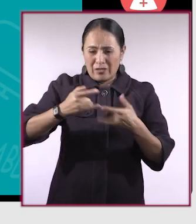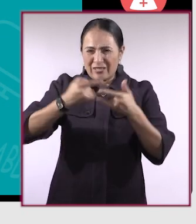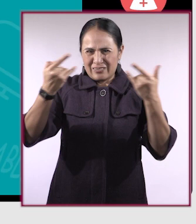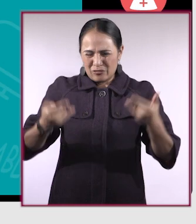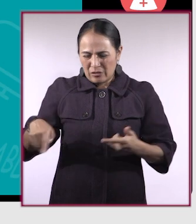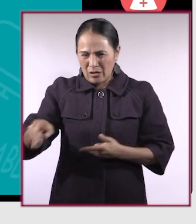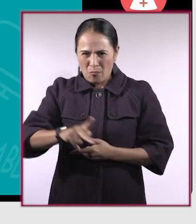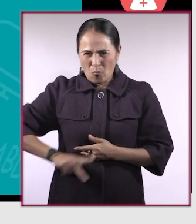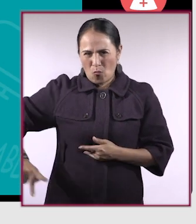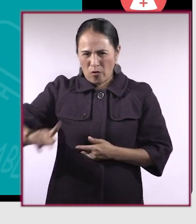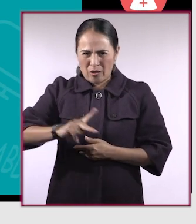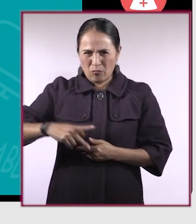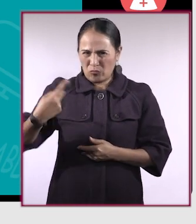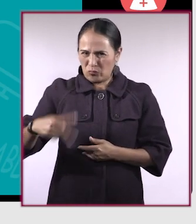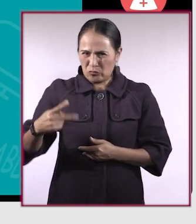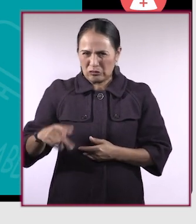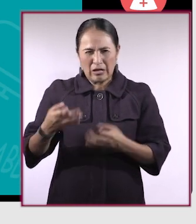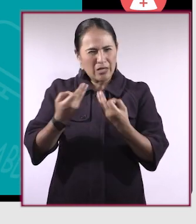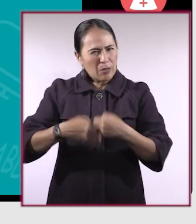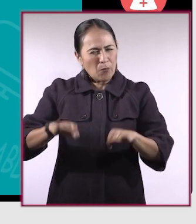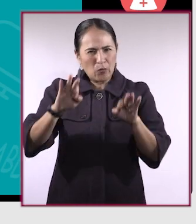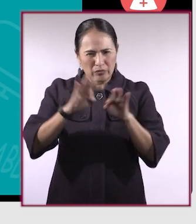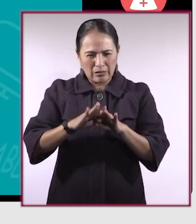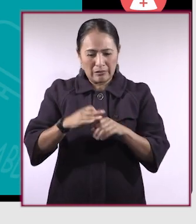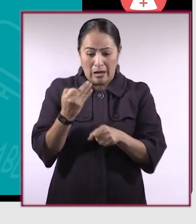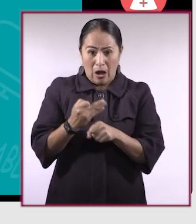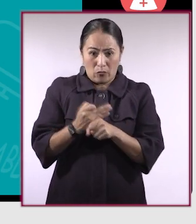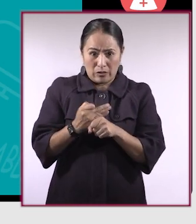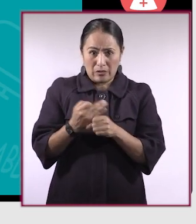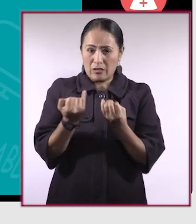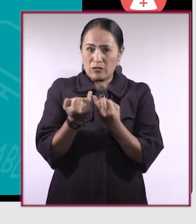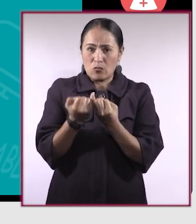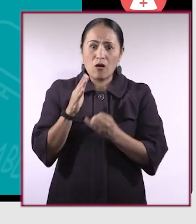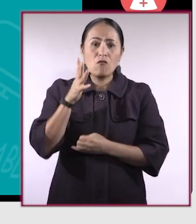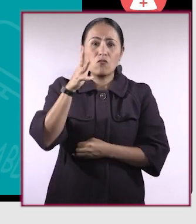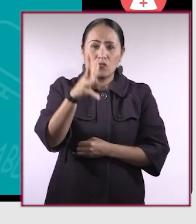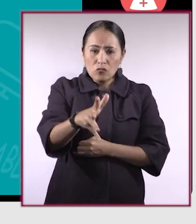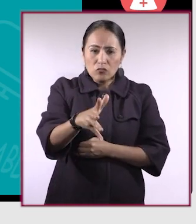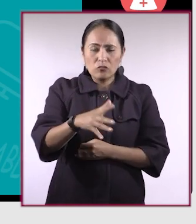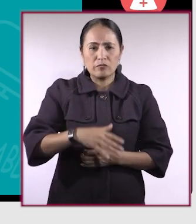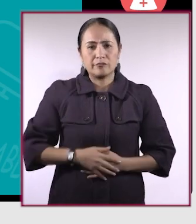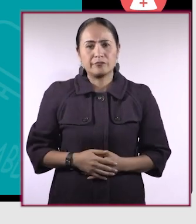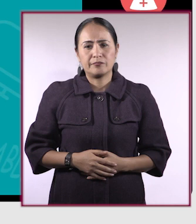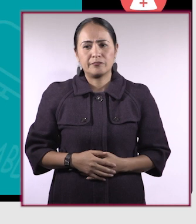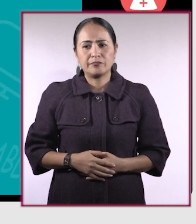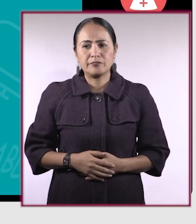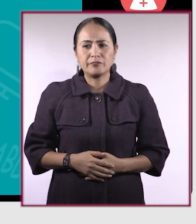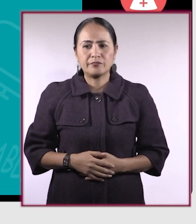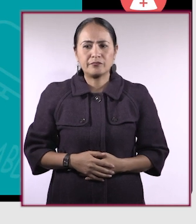memoria histórica de un pueblo es importantísimo para el presente y para el futuro.